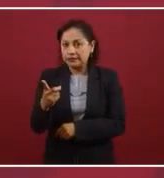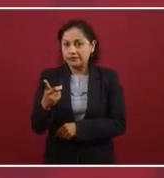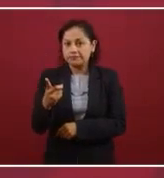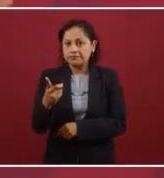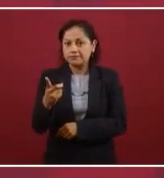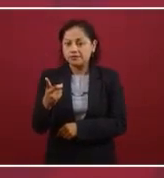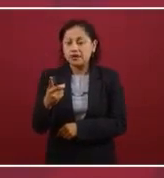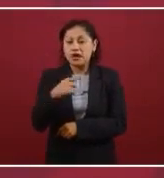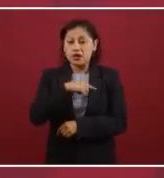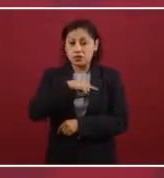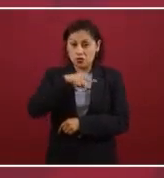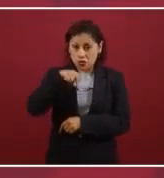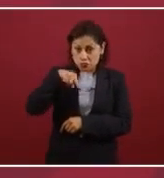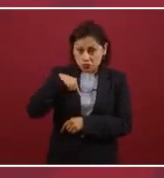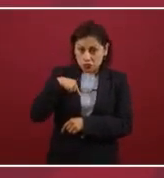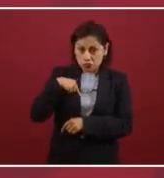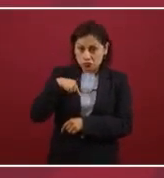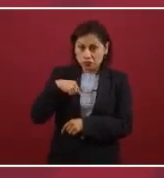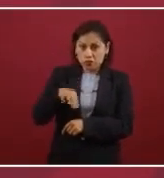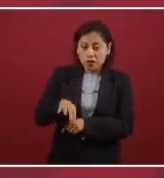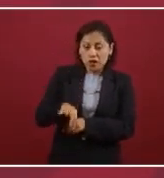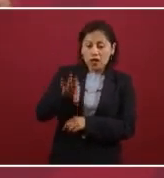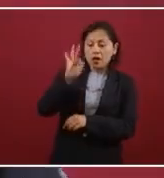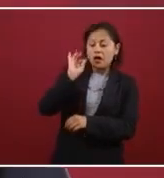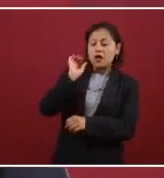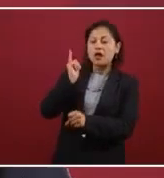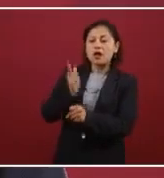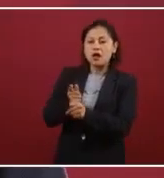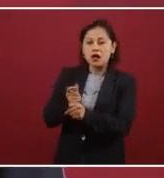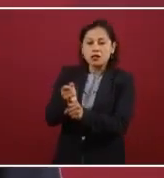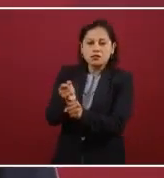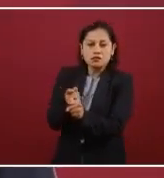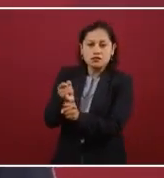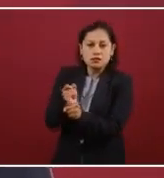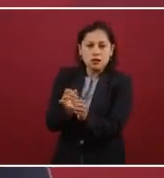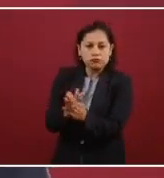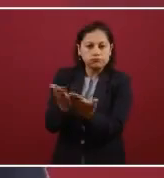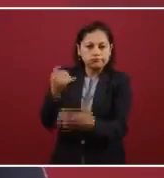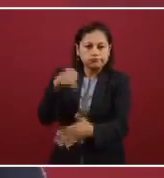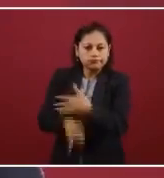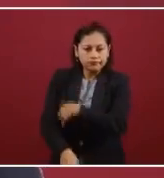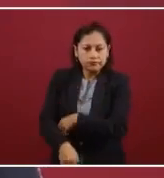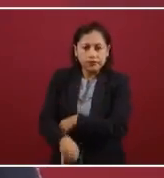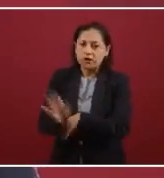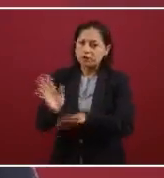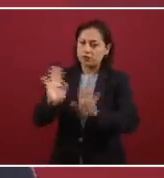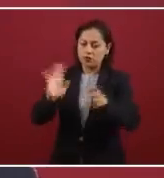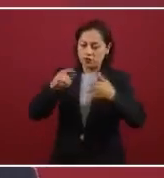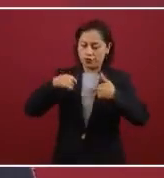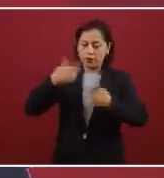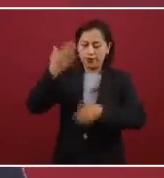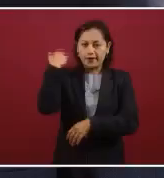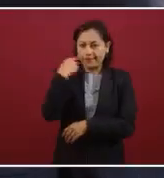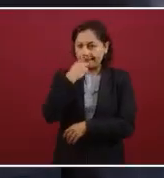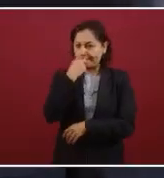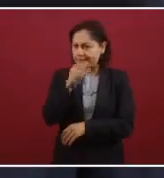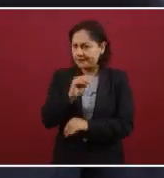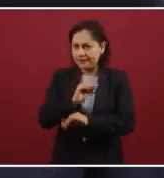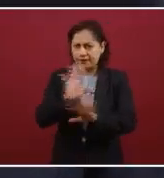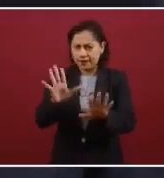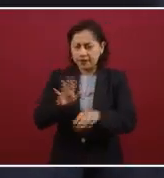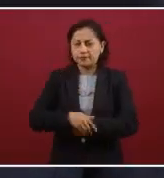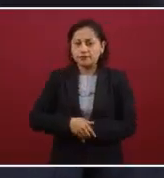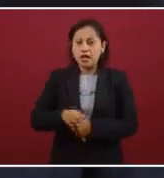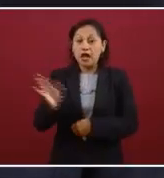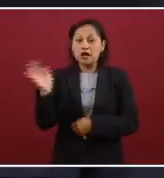abrir expedientes, lo he dicho con mucha claridad. Si está la denuncia. Solo que haya